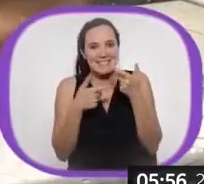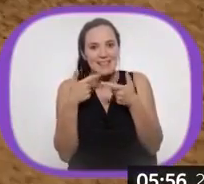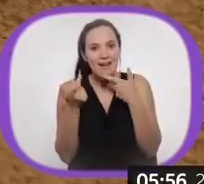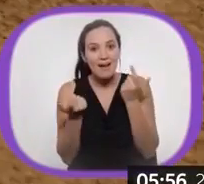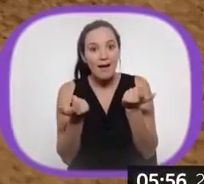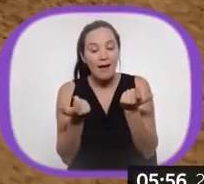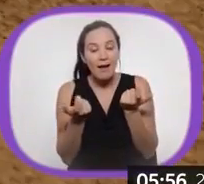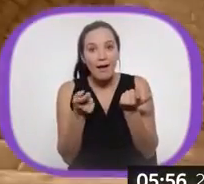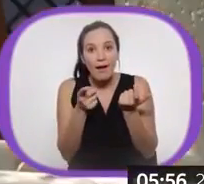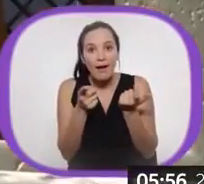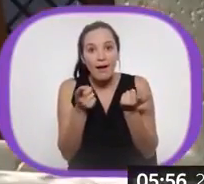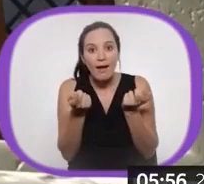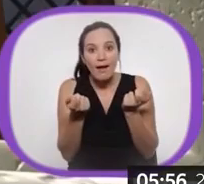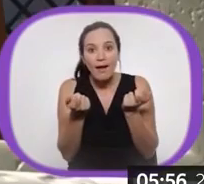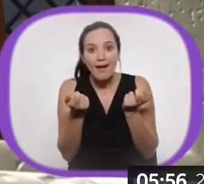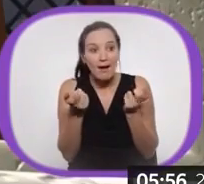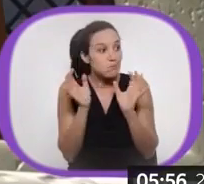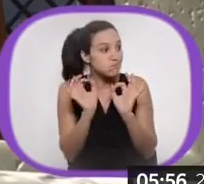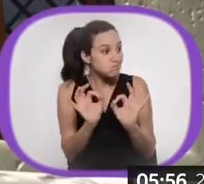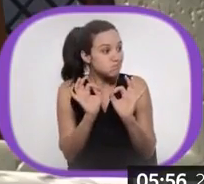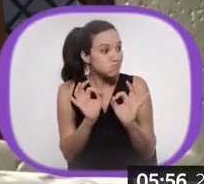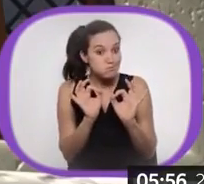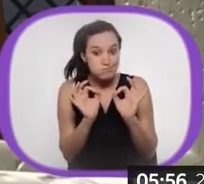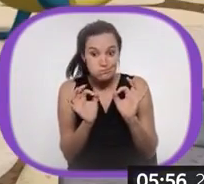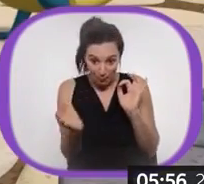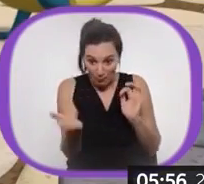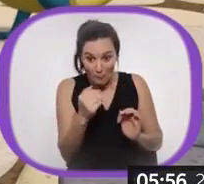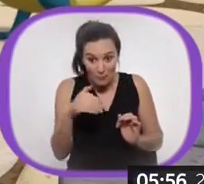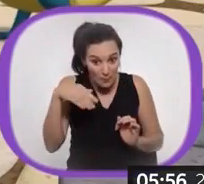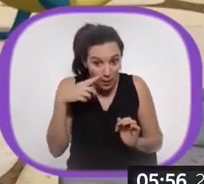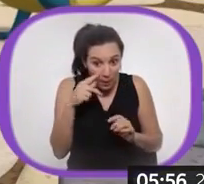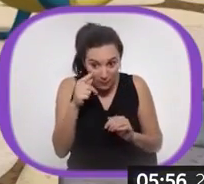¡Mamá! ¡Todo listo, Mike! ¡Adelante, Mike!